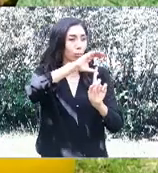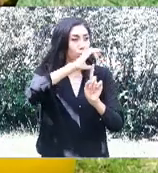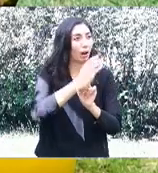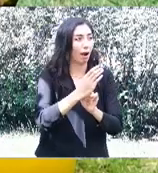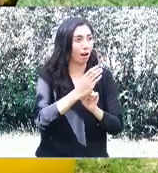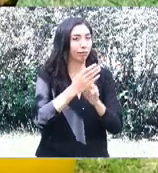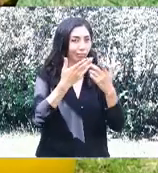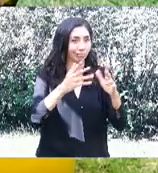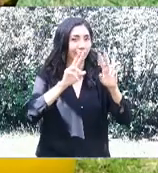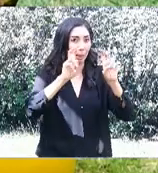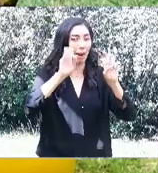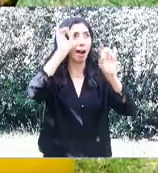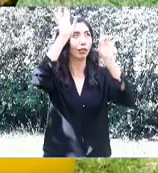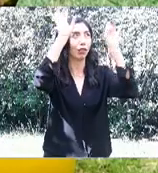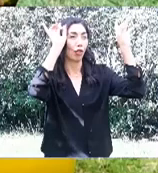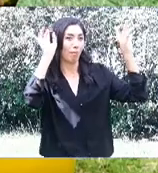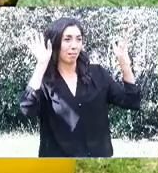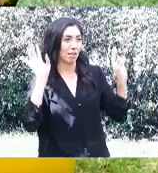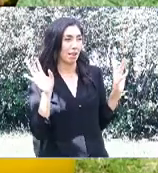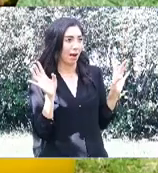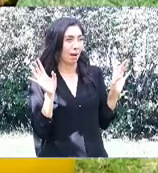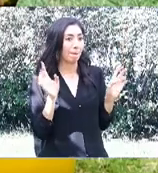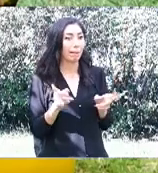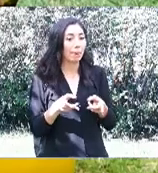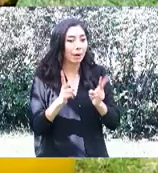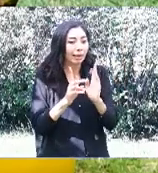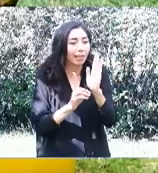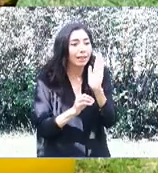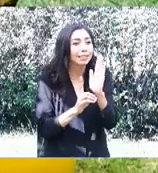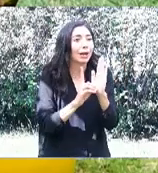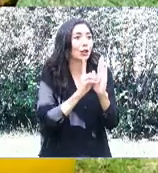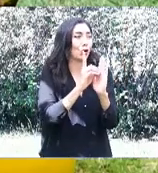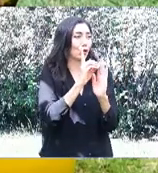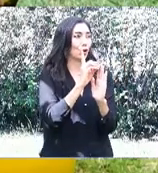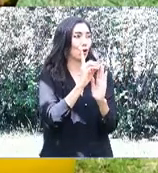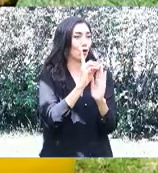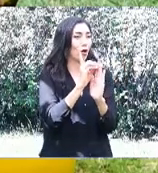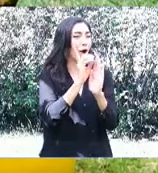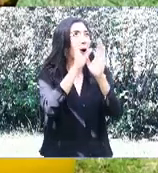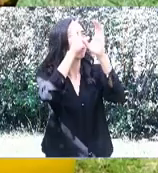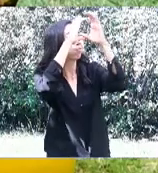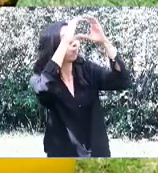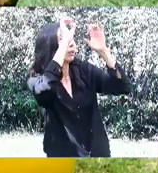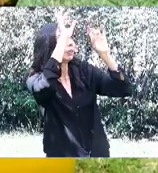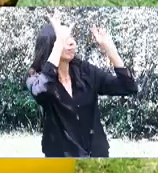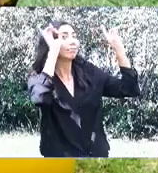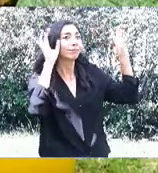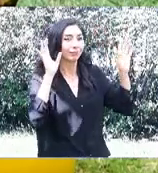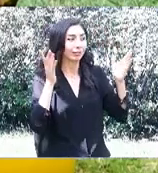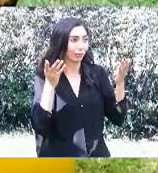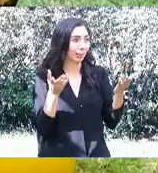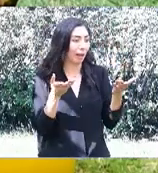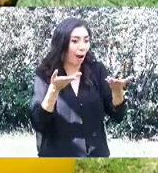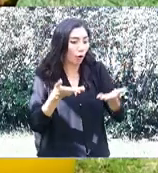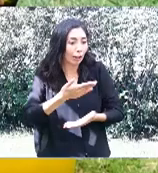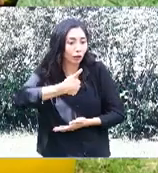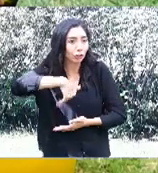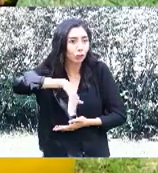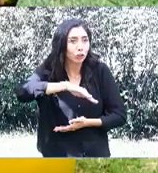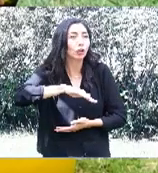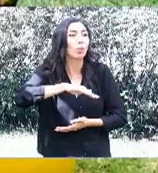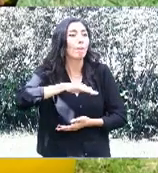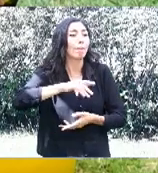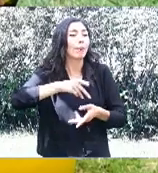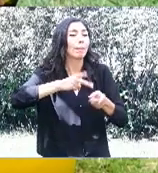asociado a la astronomía que nos ha permitido generar un desarr rollo de la astronomía que nos tiene hoy en este podio en el cual ns estamos transformando en una ventana